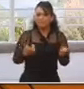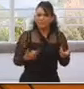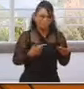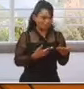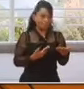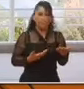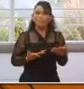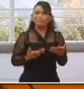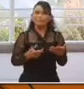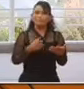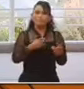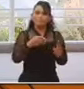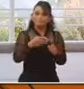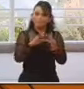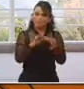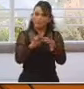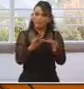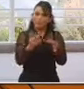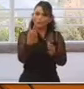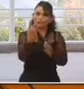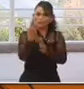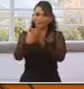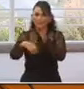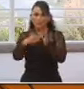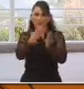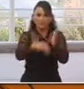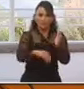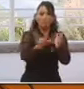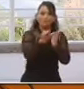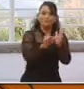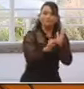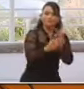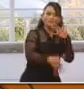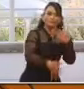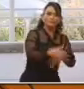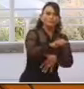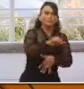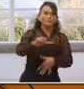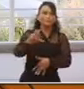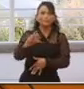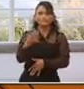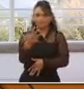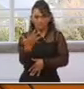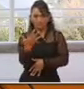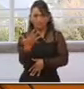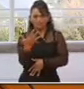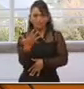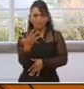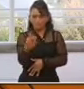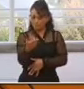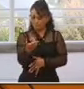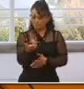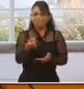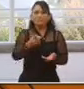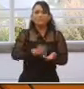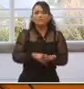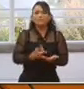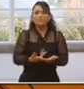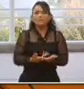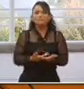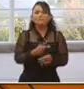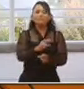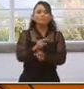preciso mencionar la adición de dos capítulos que comprenden del artículo 15 al artículo 35. Se implementan las visitas